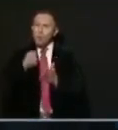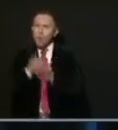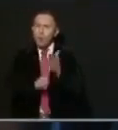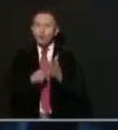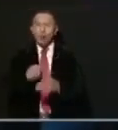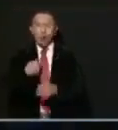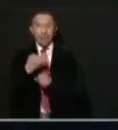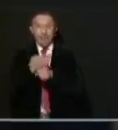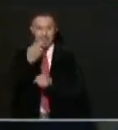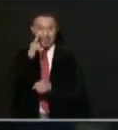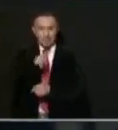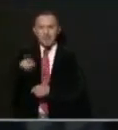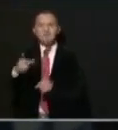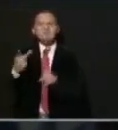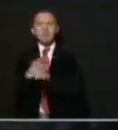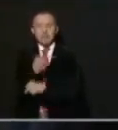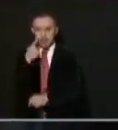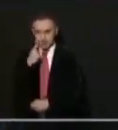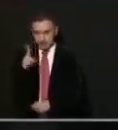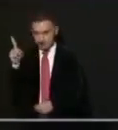aquí?